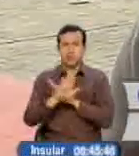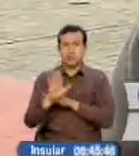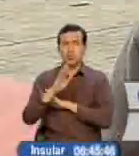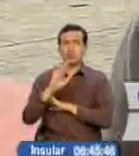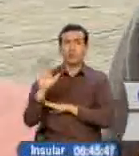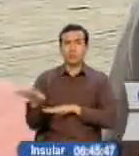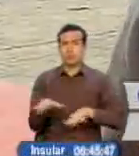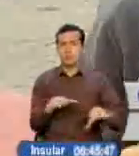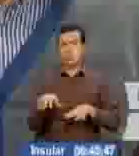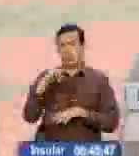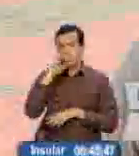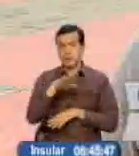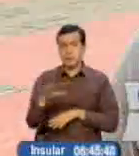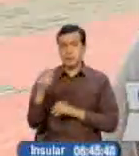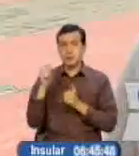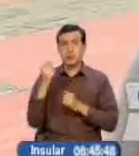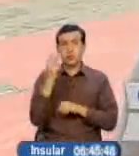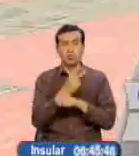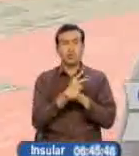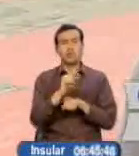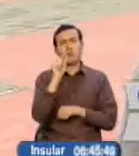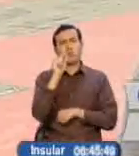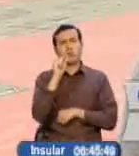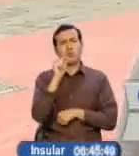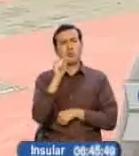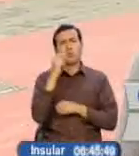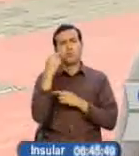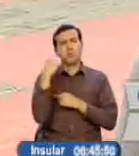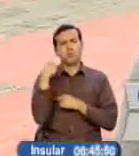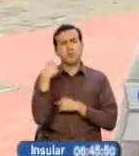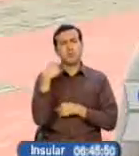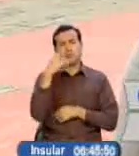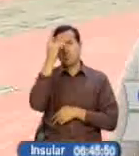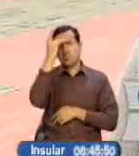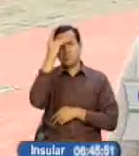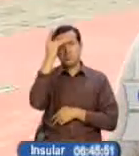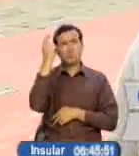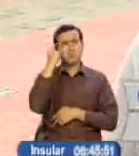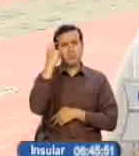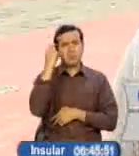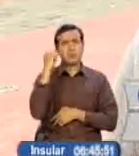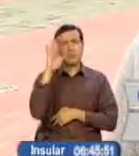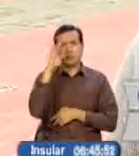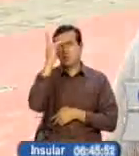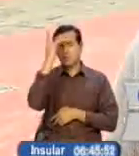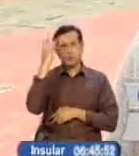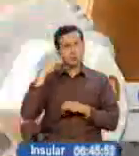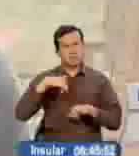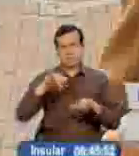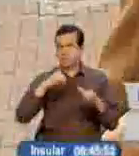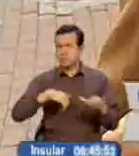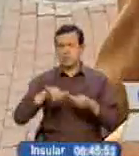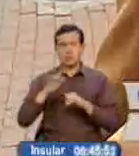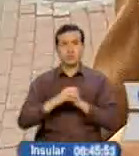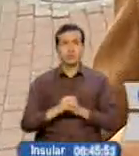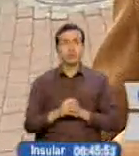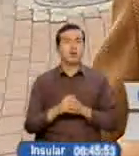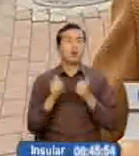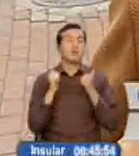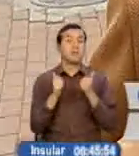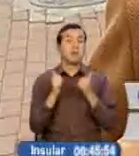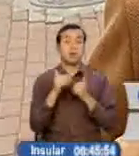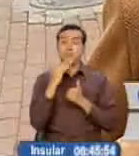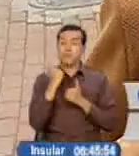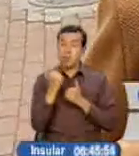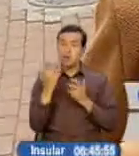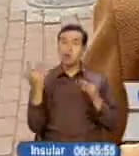mejor su niñez. 2 horas es muy poco para hacer una tarea. Por ende, yo creo que las tareas deberían seguir mandando. Está bien, sí, para que